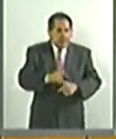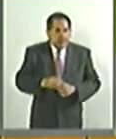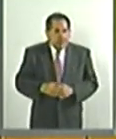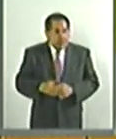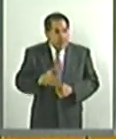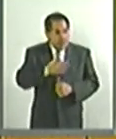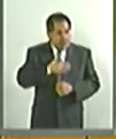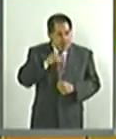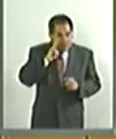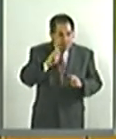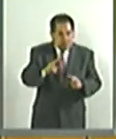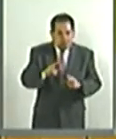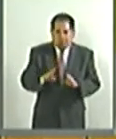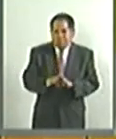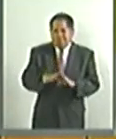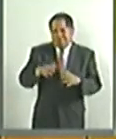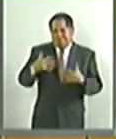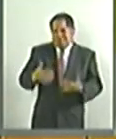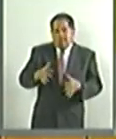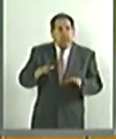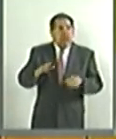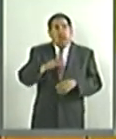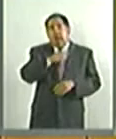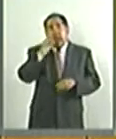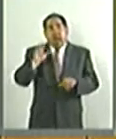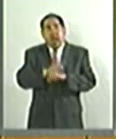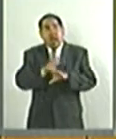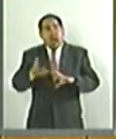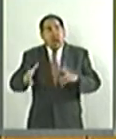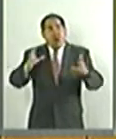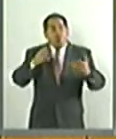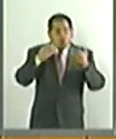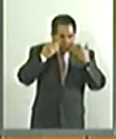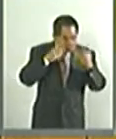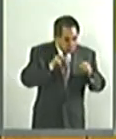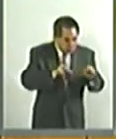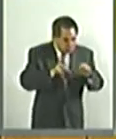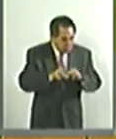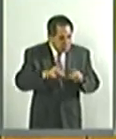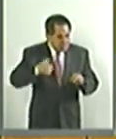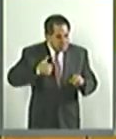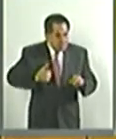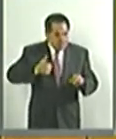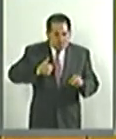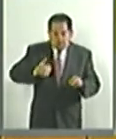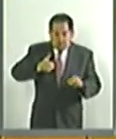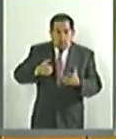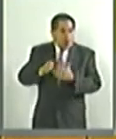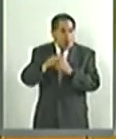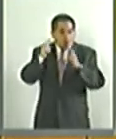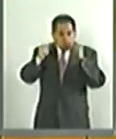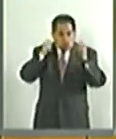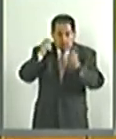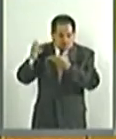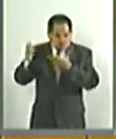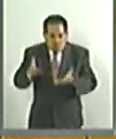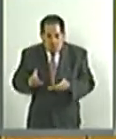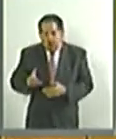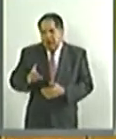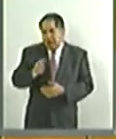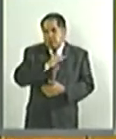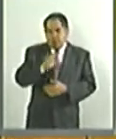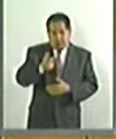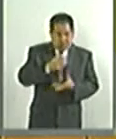muestras ecogeológicas de los efectos del cambio climático y a través del ecoturismo pueden ser detonantes del